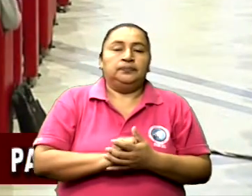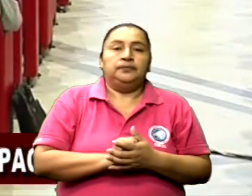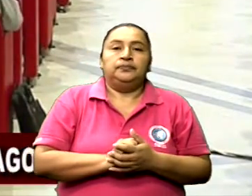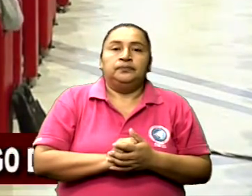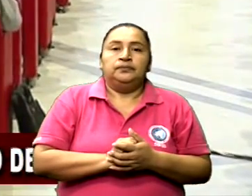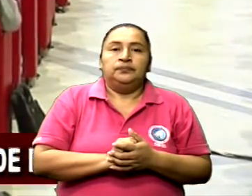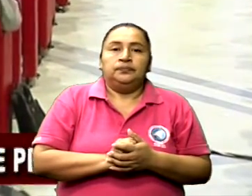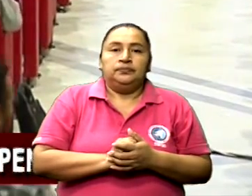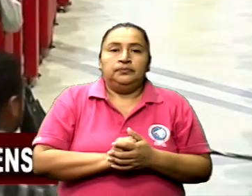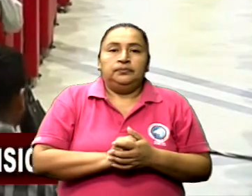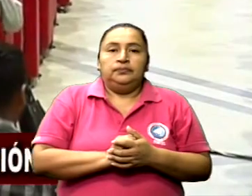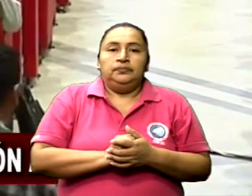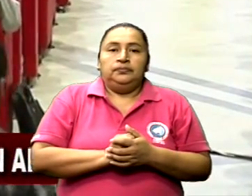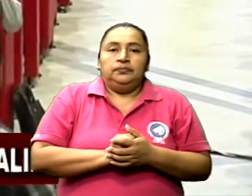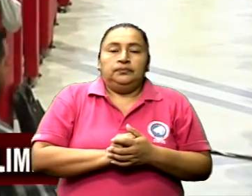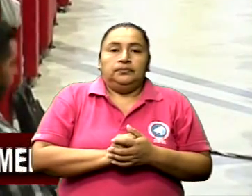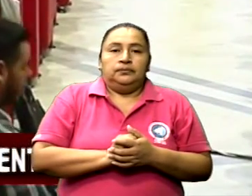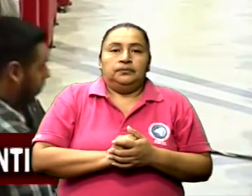TV.